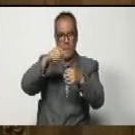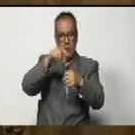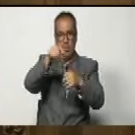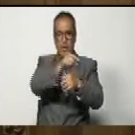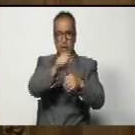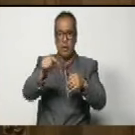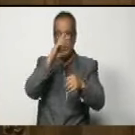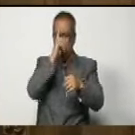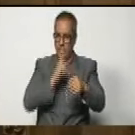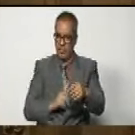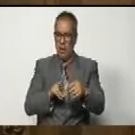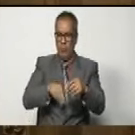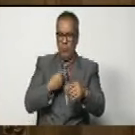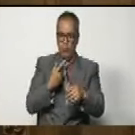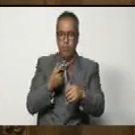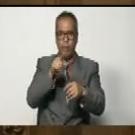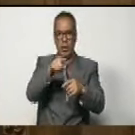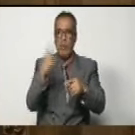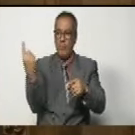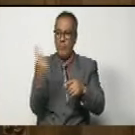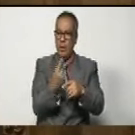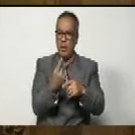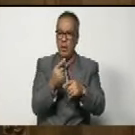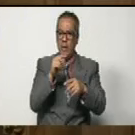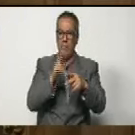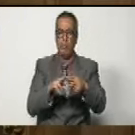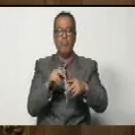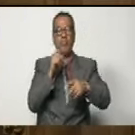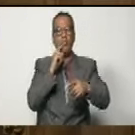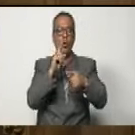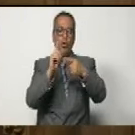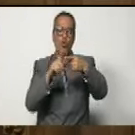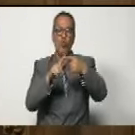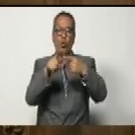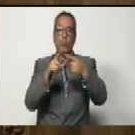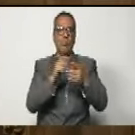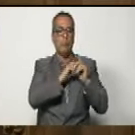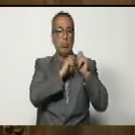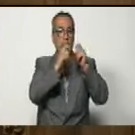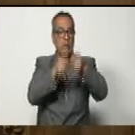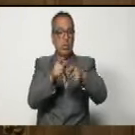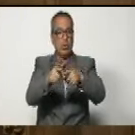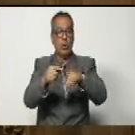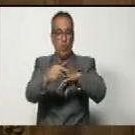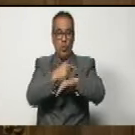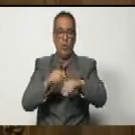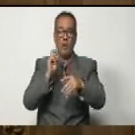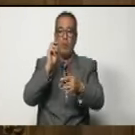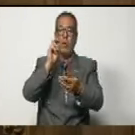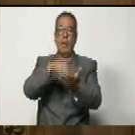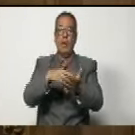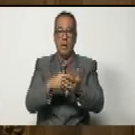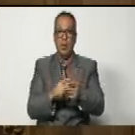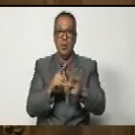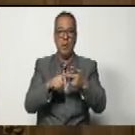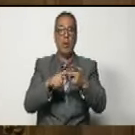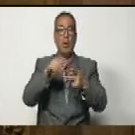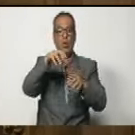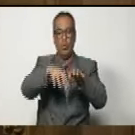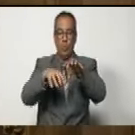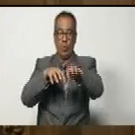para Personas con Discapacidad provendrán de las siguientes fuentes. 1. Asignación presupuestaria del Ejecutivo Nacional,